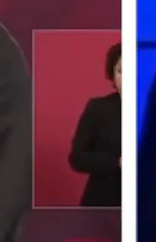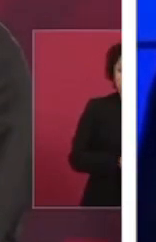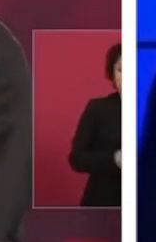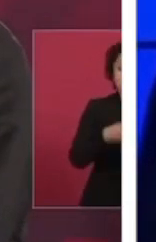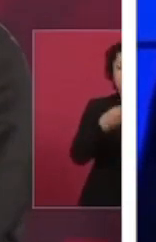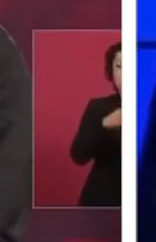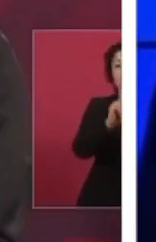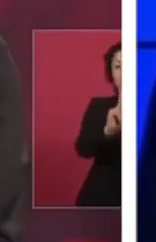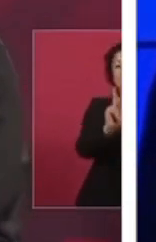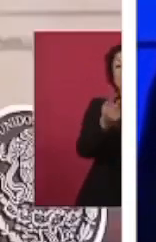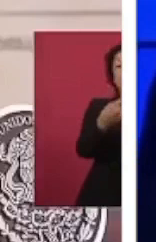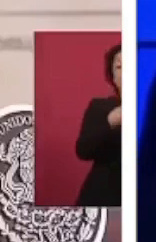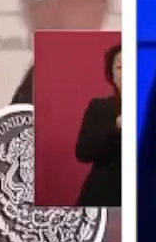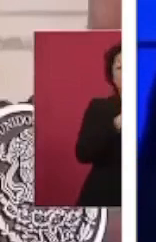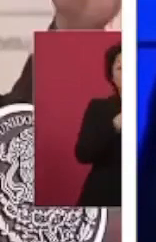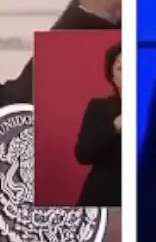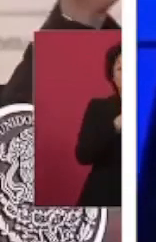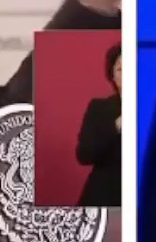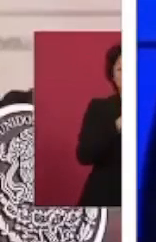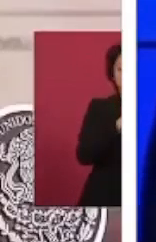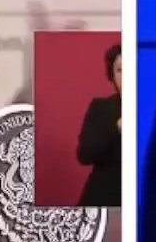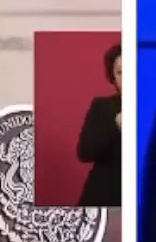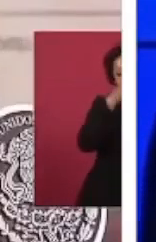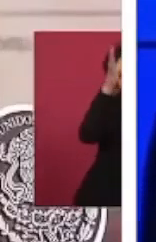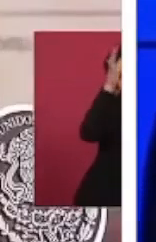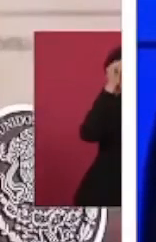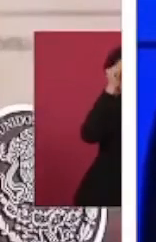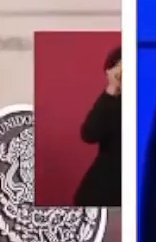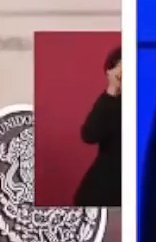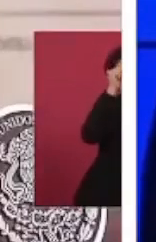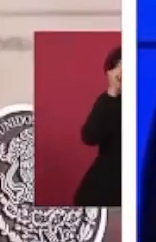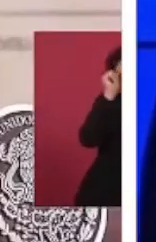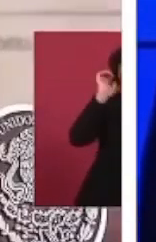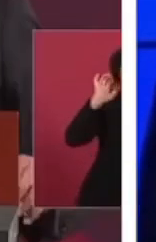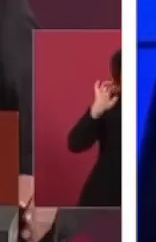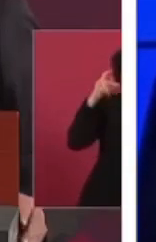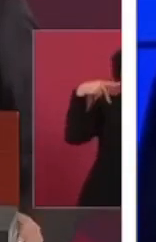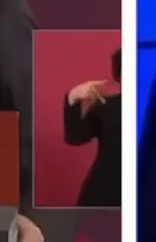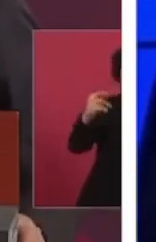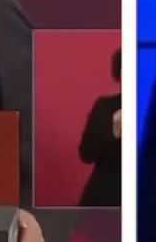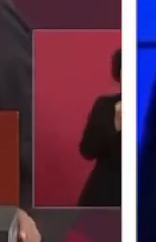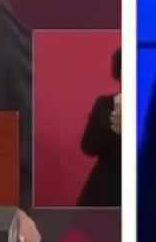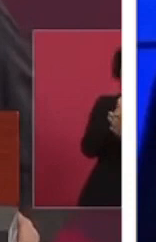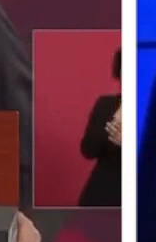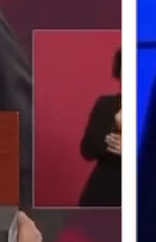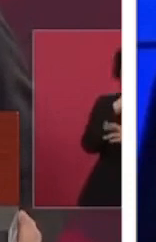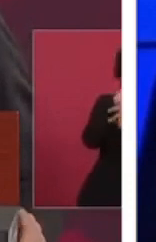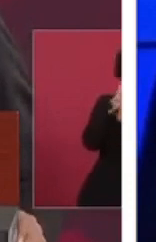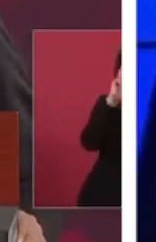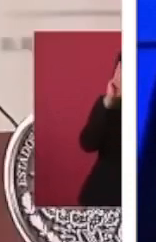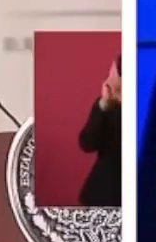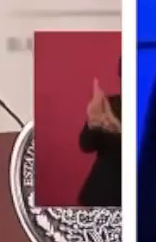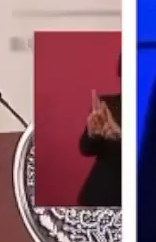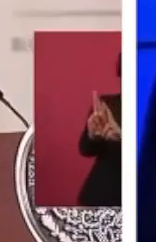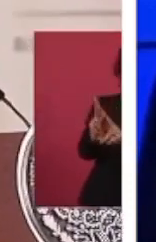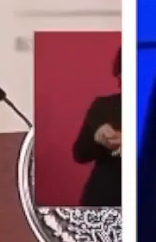de López Obrador, cosa que no me sorprende porque es otro miembro del nefasto Grupo de San Pablo, ahora Grupo Foro de San